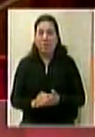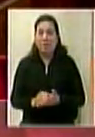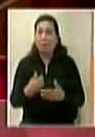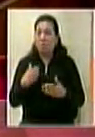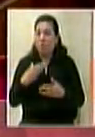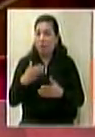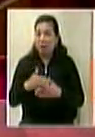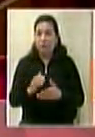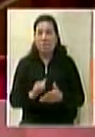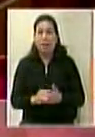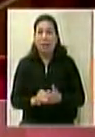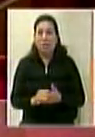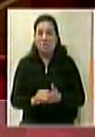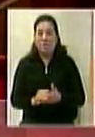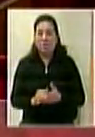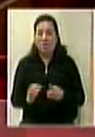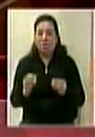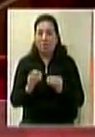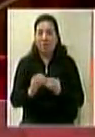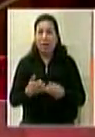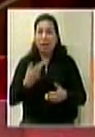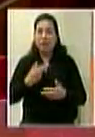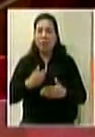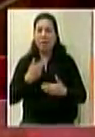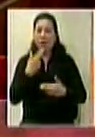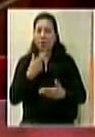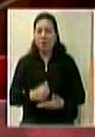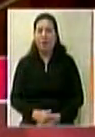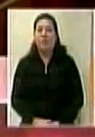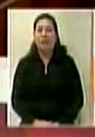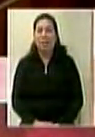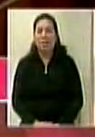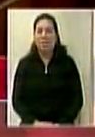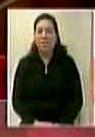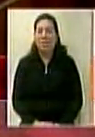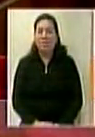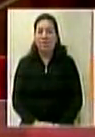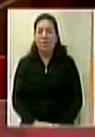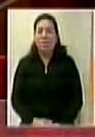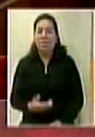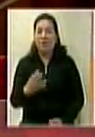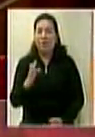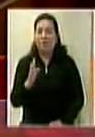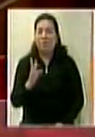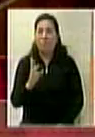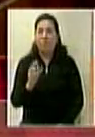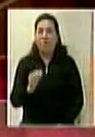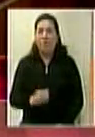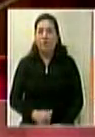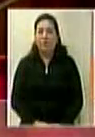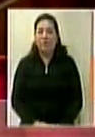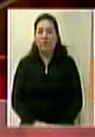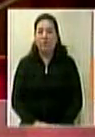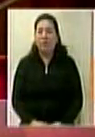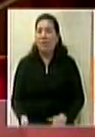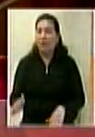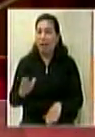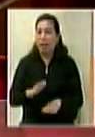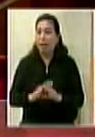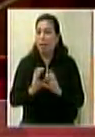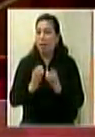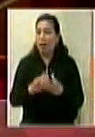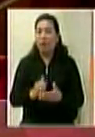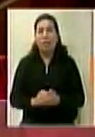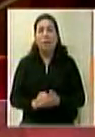por intermedio de mi despacho, como lo manifestó el asesor doctor César Flores, ha alcanzado al Congreso de